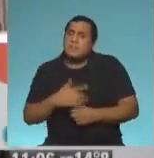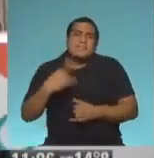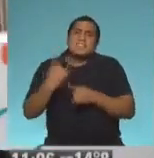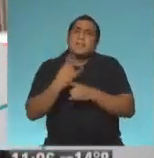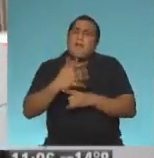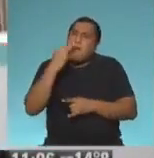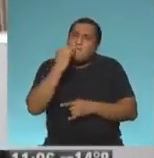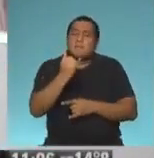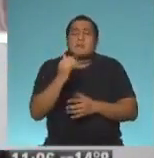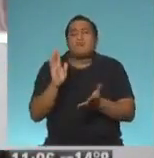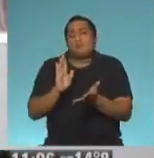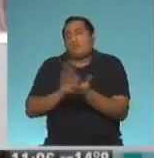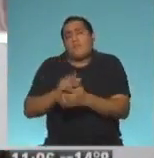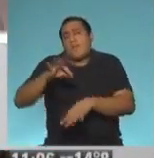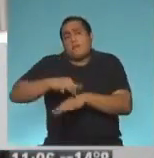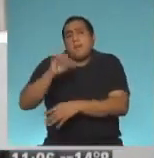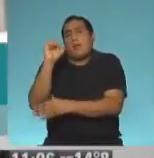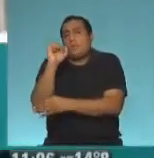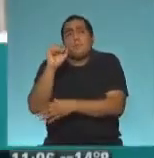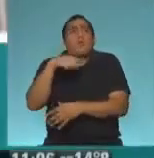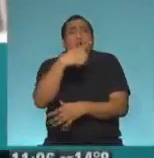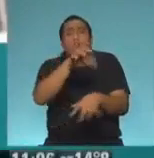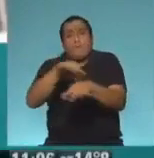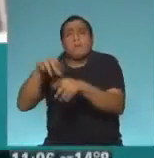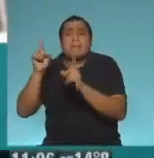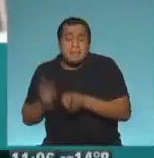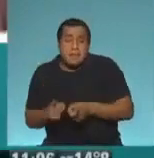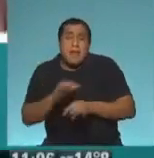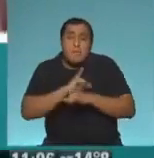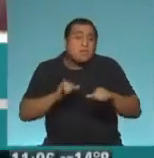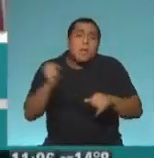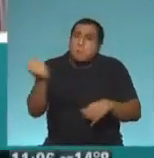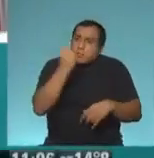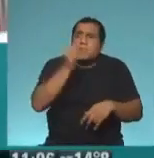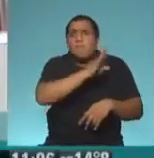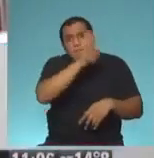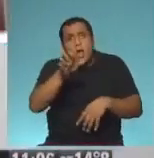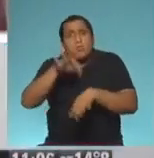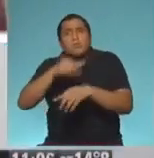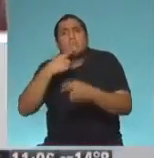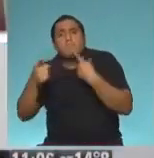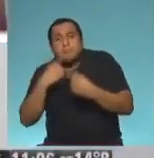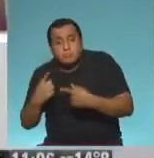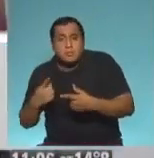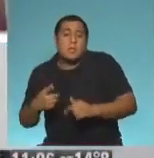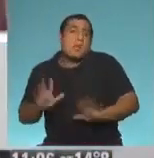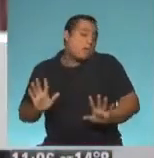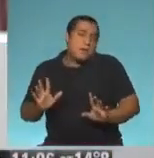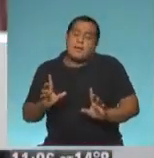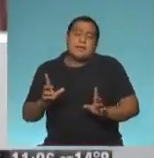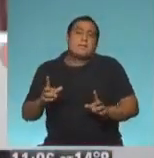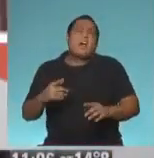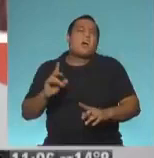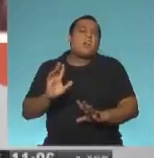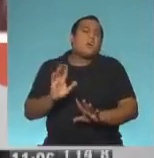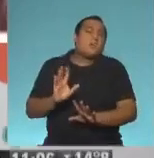en este diagnóstico, en autismo, pero también en todas las patologías, es fundamental concurrir a la consulta. Hoy es una herramienta que no podemos